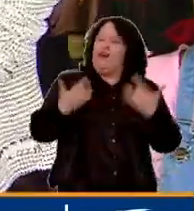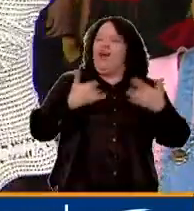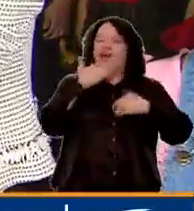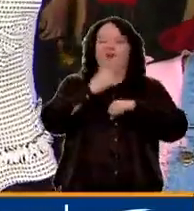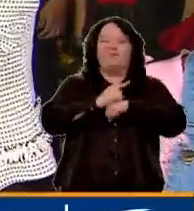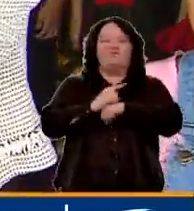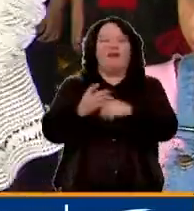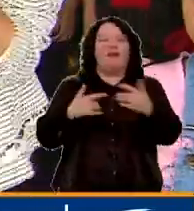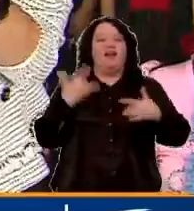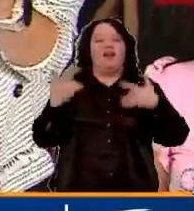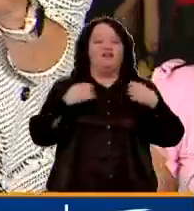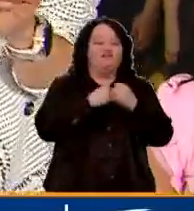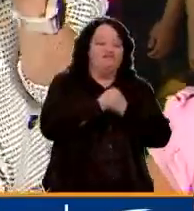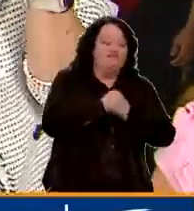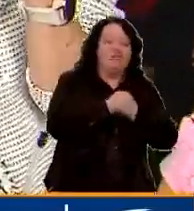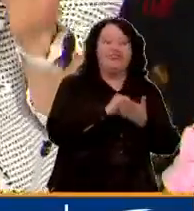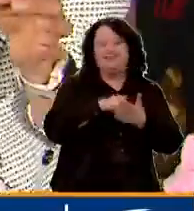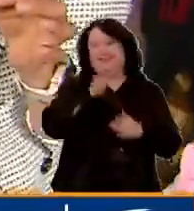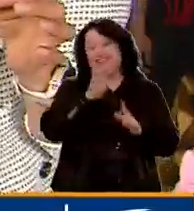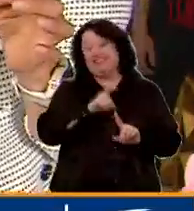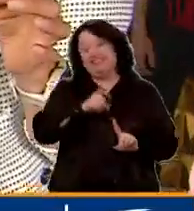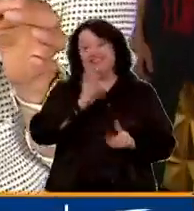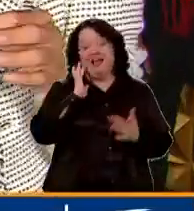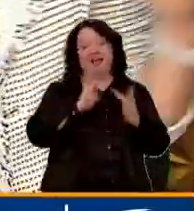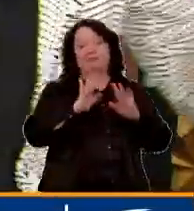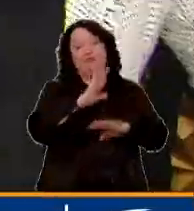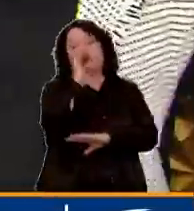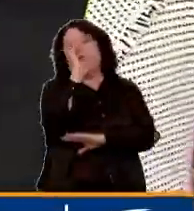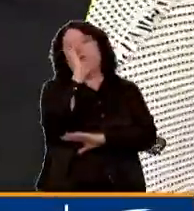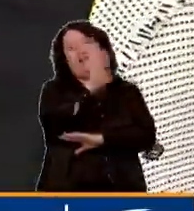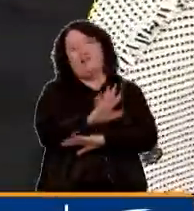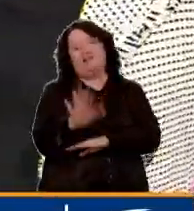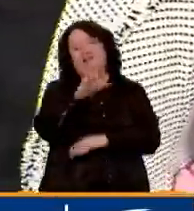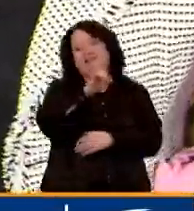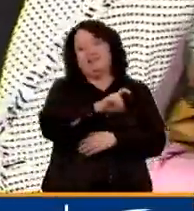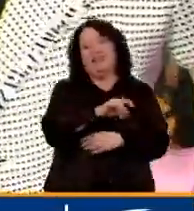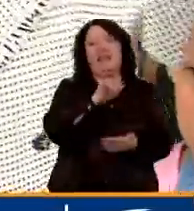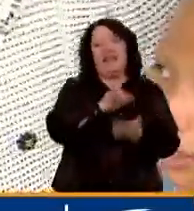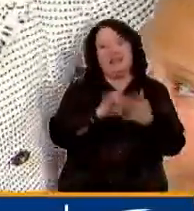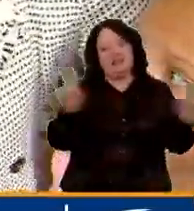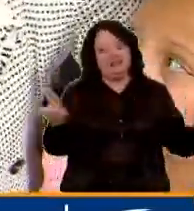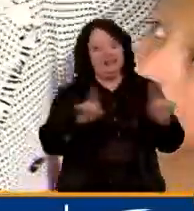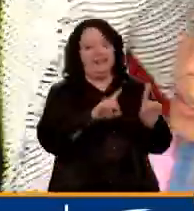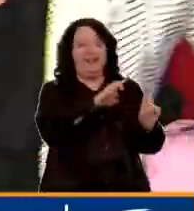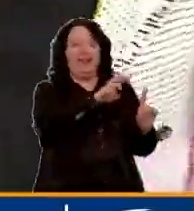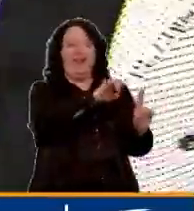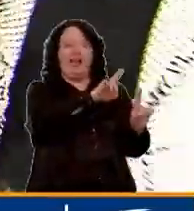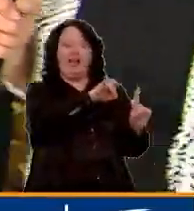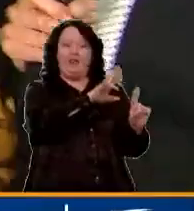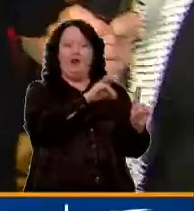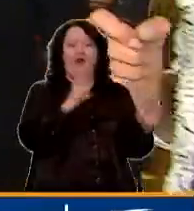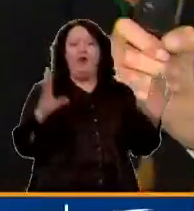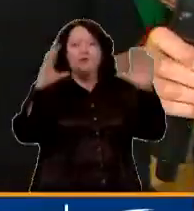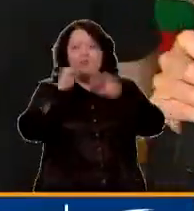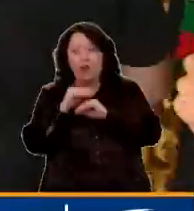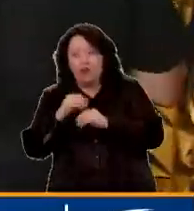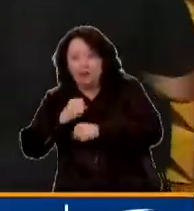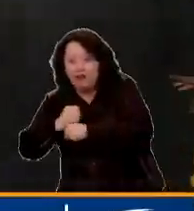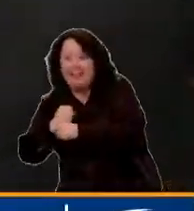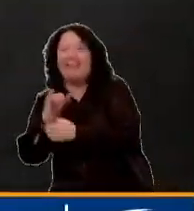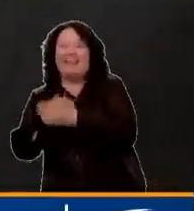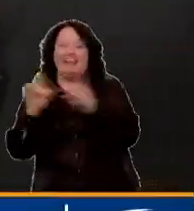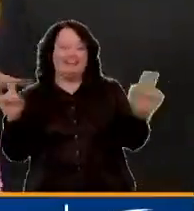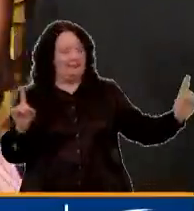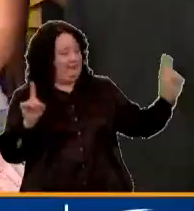y mucho afecto, que es lo que necesitan nuestros niños en Colombia. Y para esto me acompaña Eduard, el ojo de la noche. Eduard, qué gusto tenerte